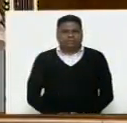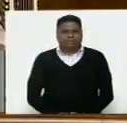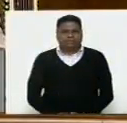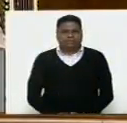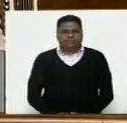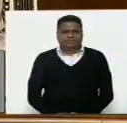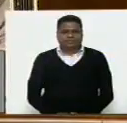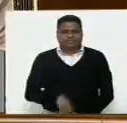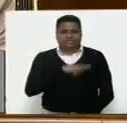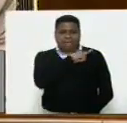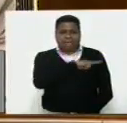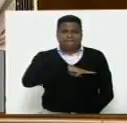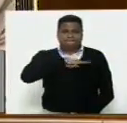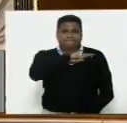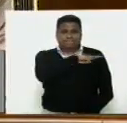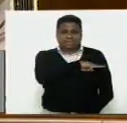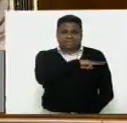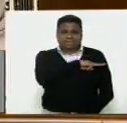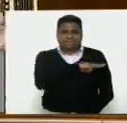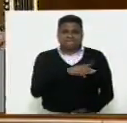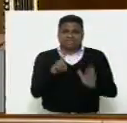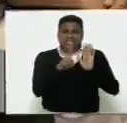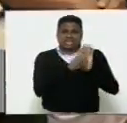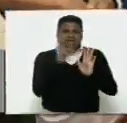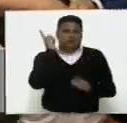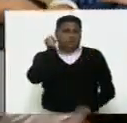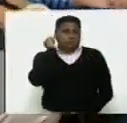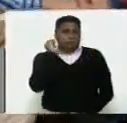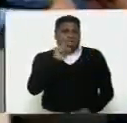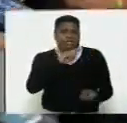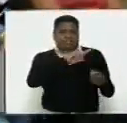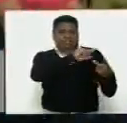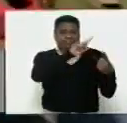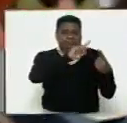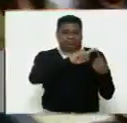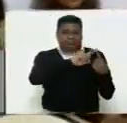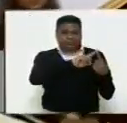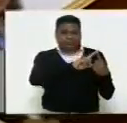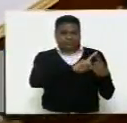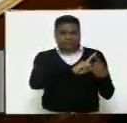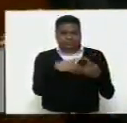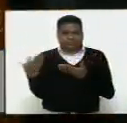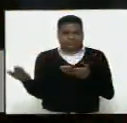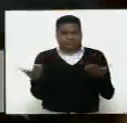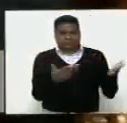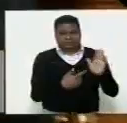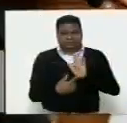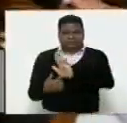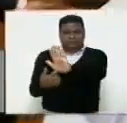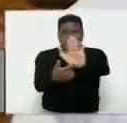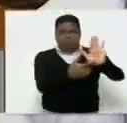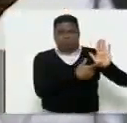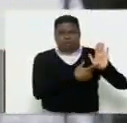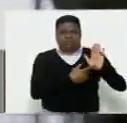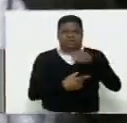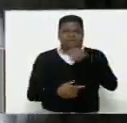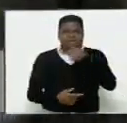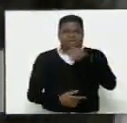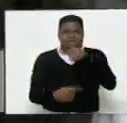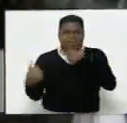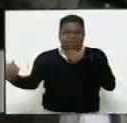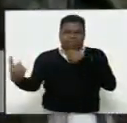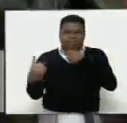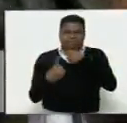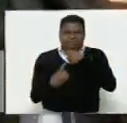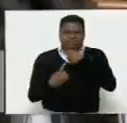a la viceministra de Protección de los Derechos de la Mujer, a Rebeca Madrid, para que ella haga una presentación ante la Asamblea